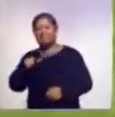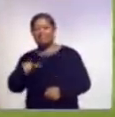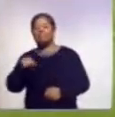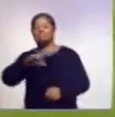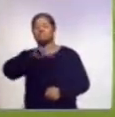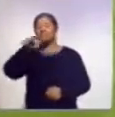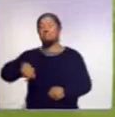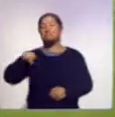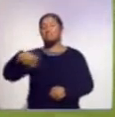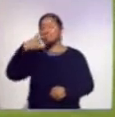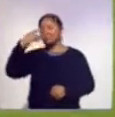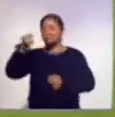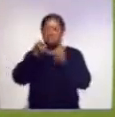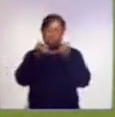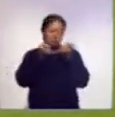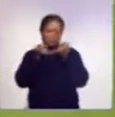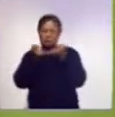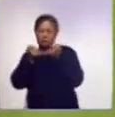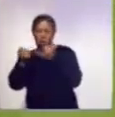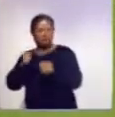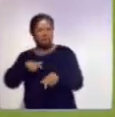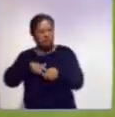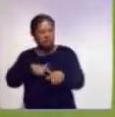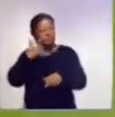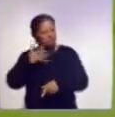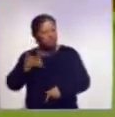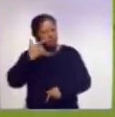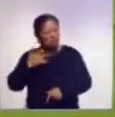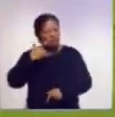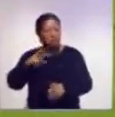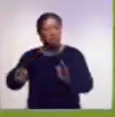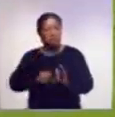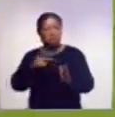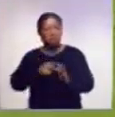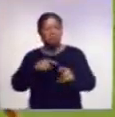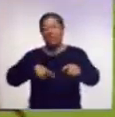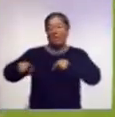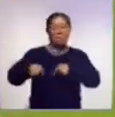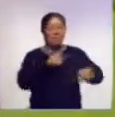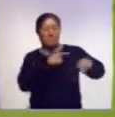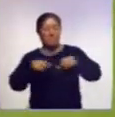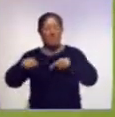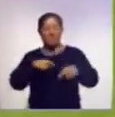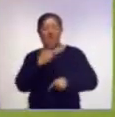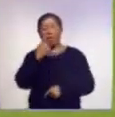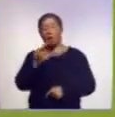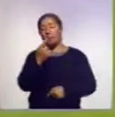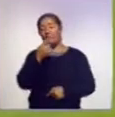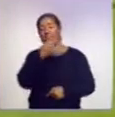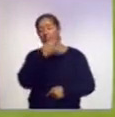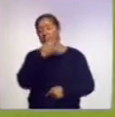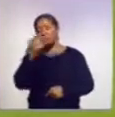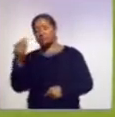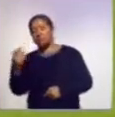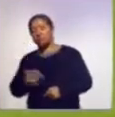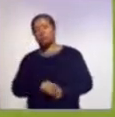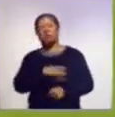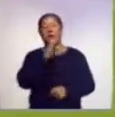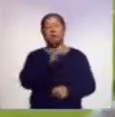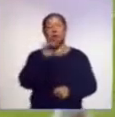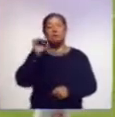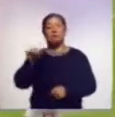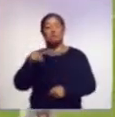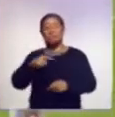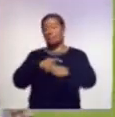Coyotes mantuvieron el control, fueron incisivos, pues rompieron el cerco defensivo de los visitantes al minuto 50. Ricardo Martínez dio pase a